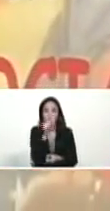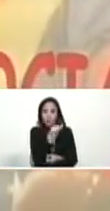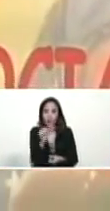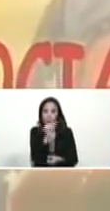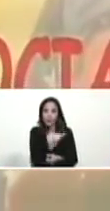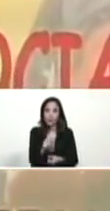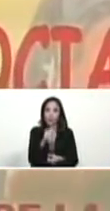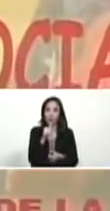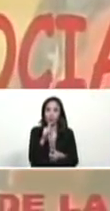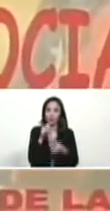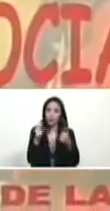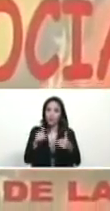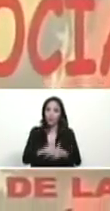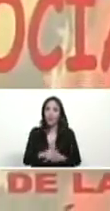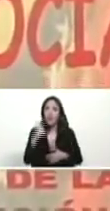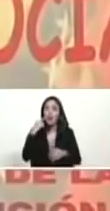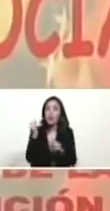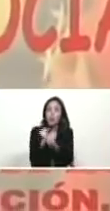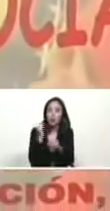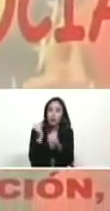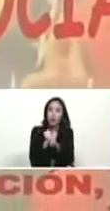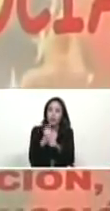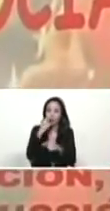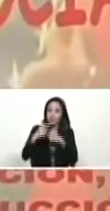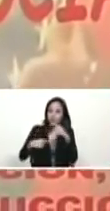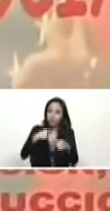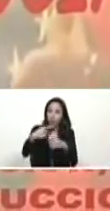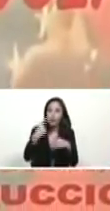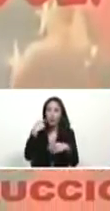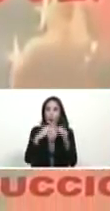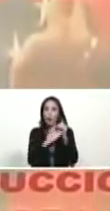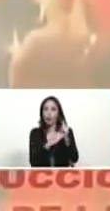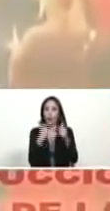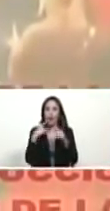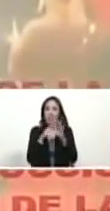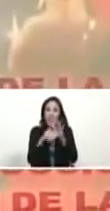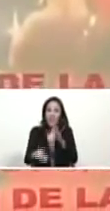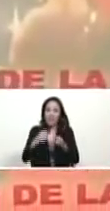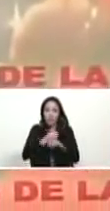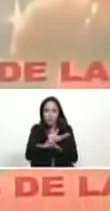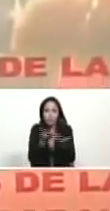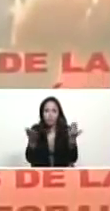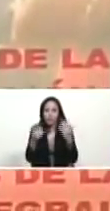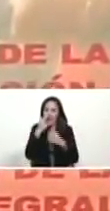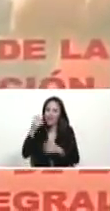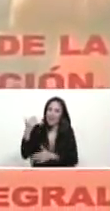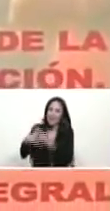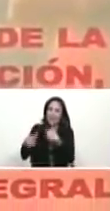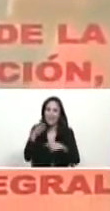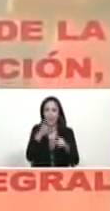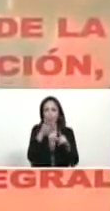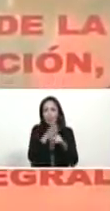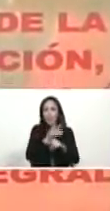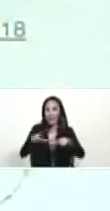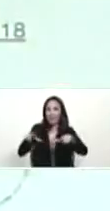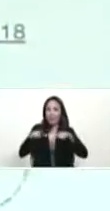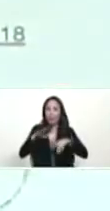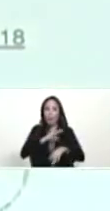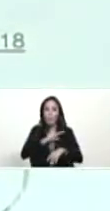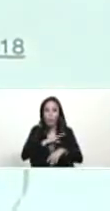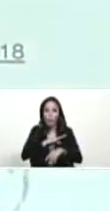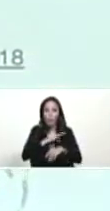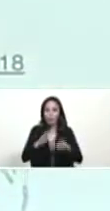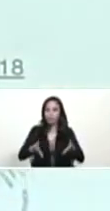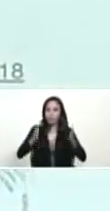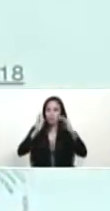también trabajando con los líderes de la comunidad porque estamos reivindicando un derecho histórico que hemos peleado, que es la titularidad de la tierra.